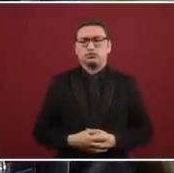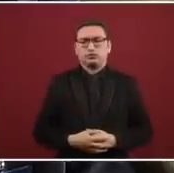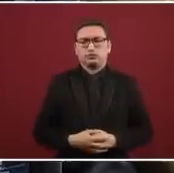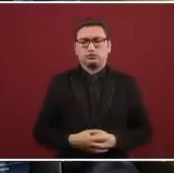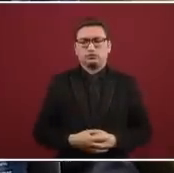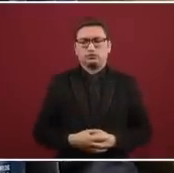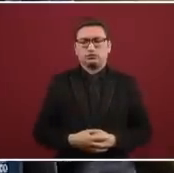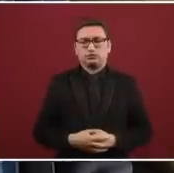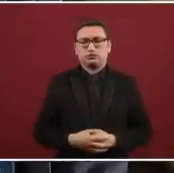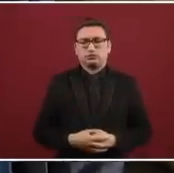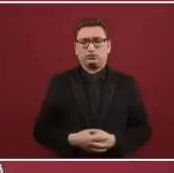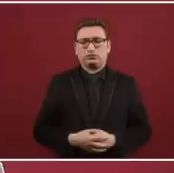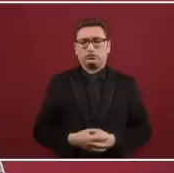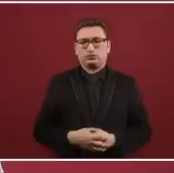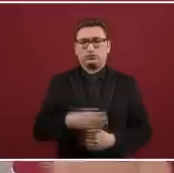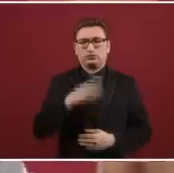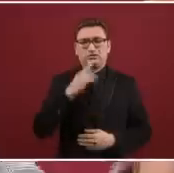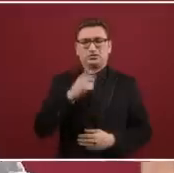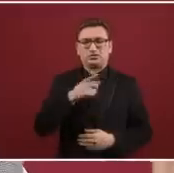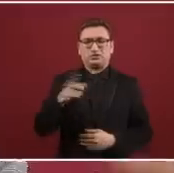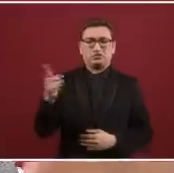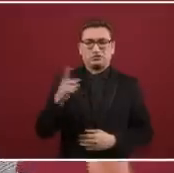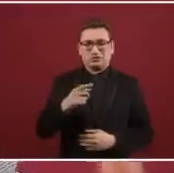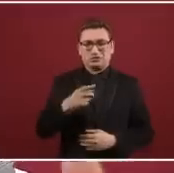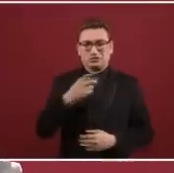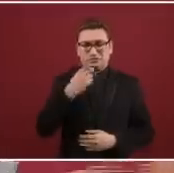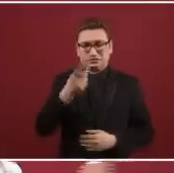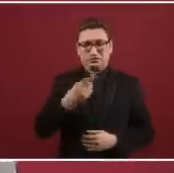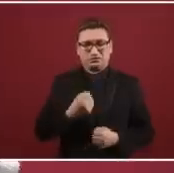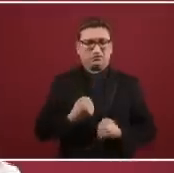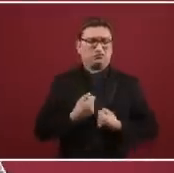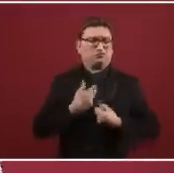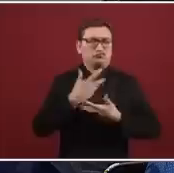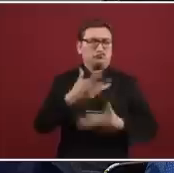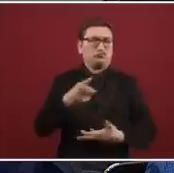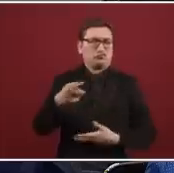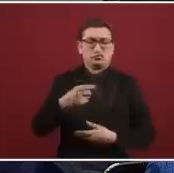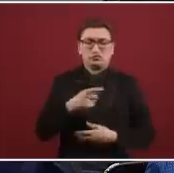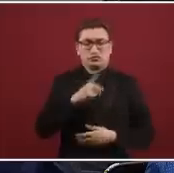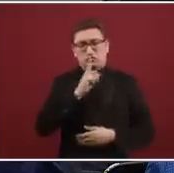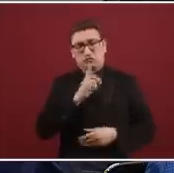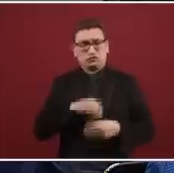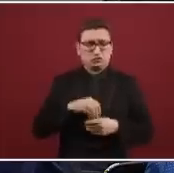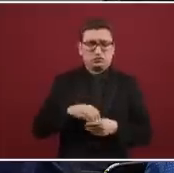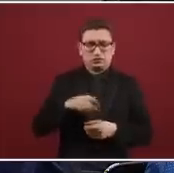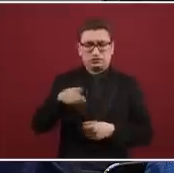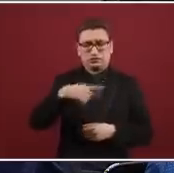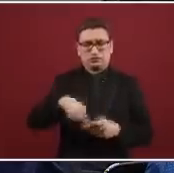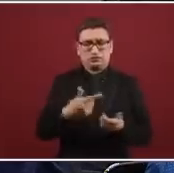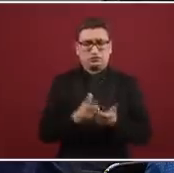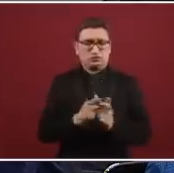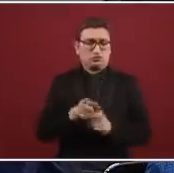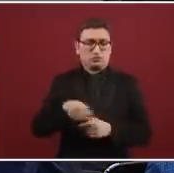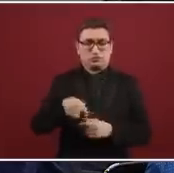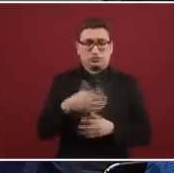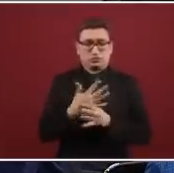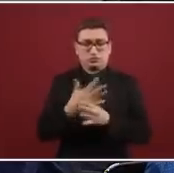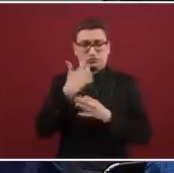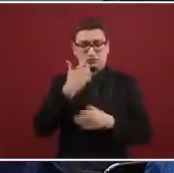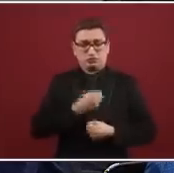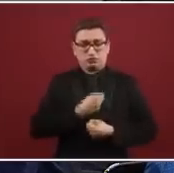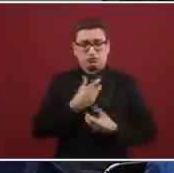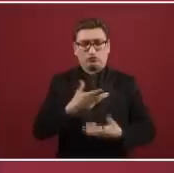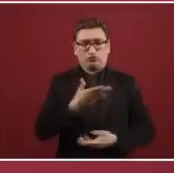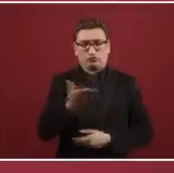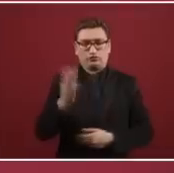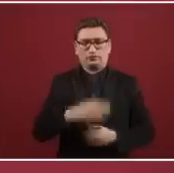Digo, mejor que hablen ellos, porque pues, bueno, ellos han externado de manera privada sus inquietudes y lo quieren hacer de forma pública, que lo